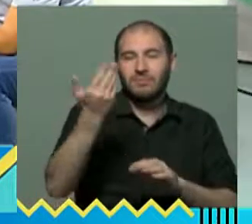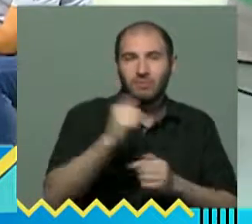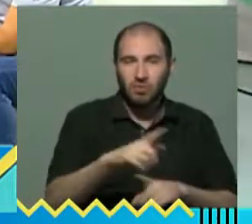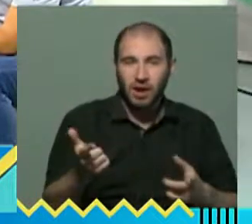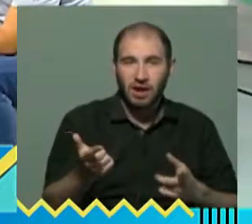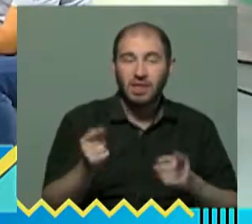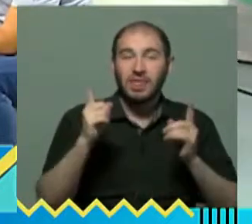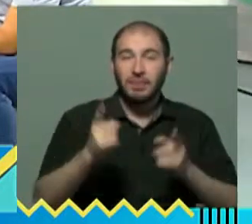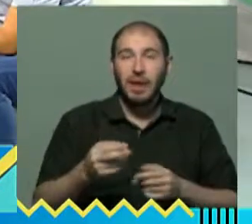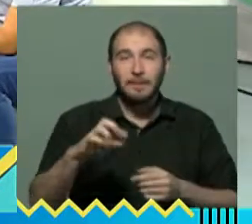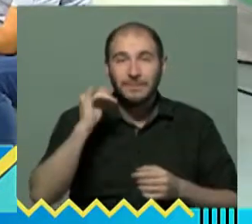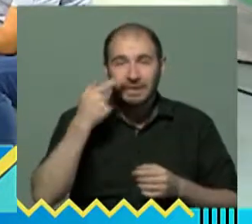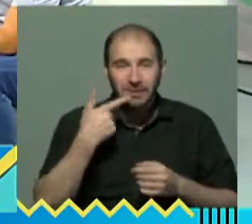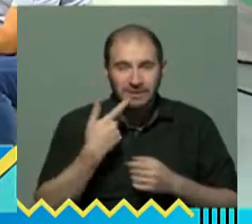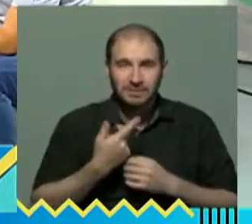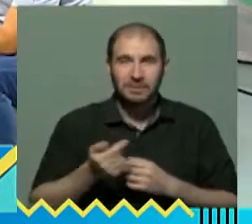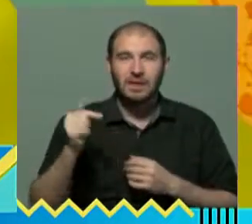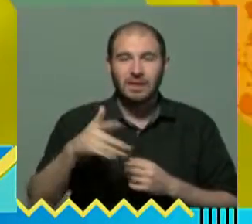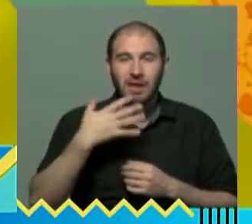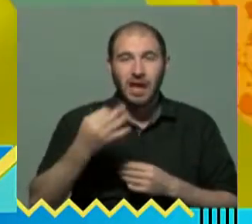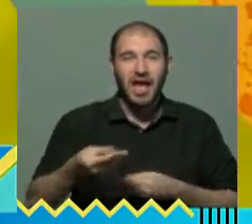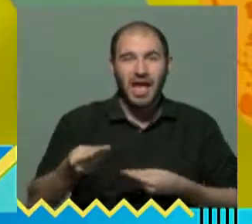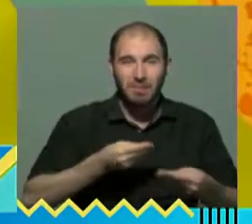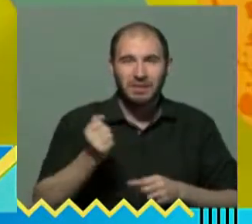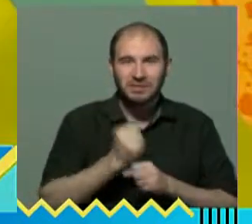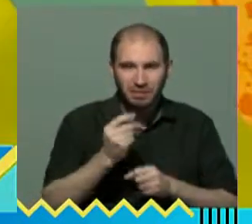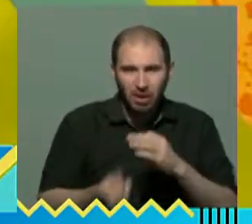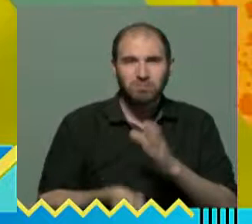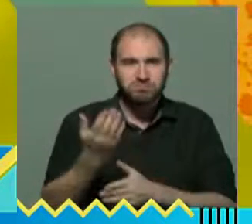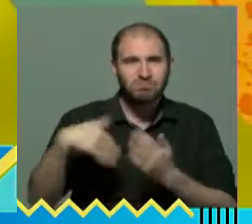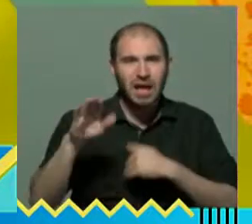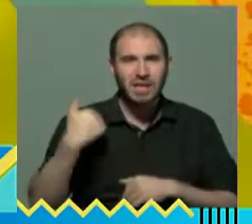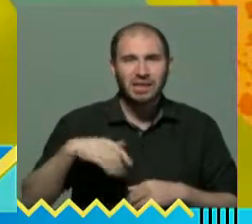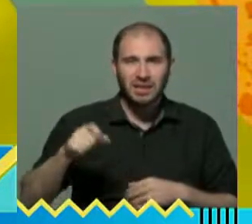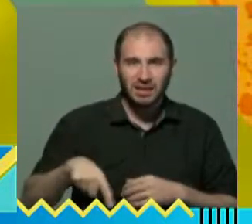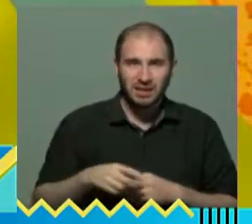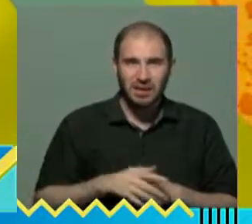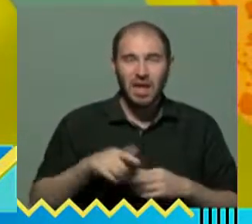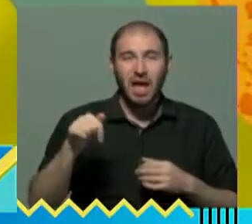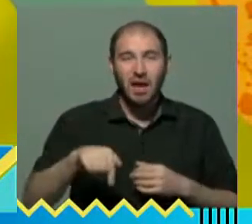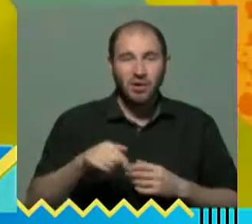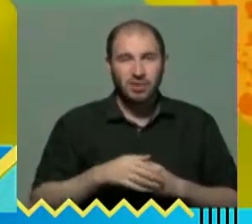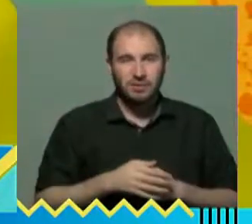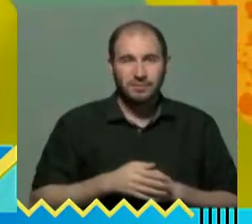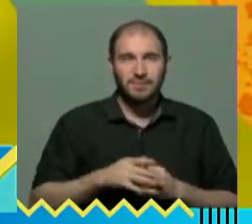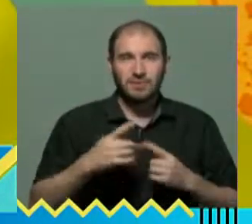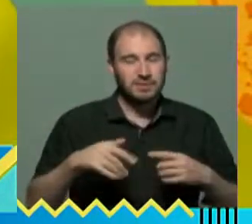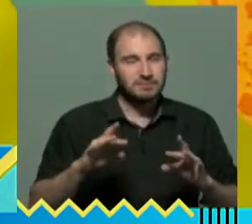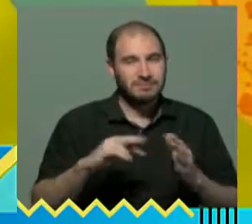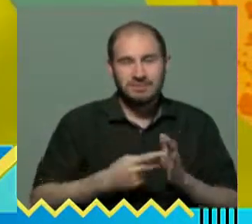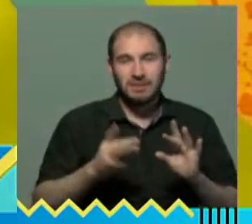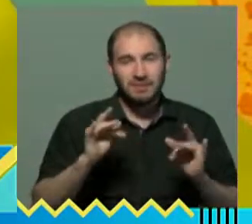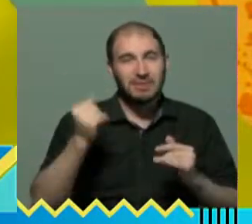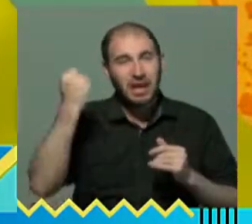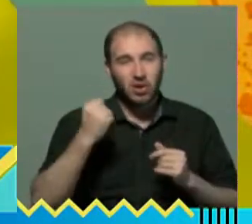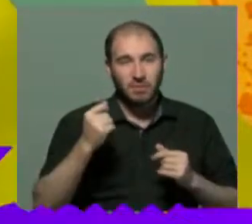otra parte porque las pymes, sobre todo, que son en realidad las empresas que más empleo dan en la Argentina, están viviendo una situación difícil, ¿no? Económica,